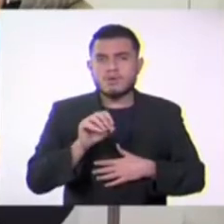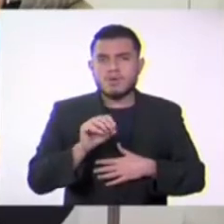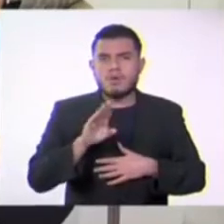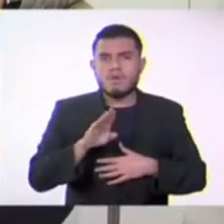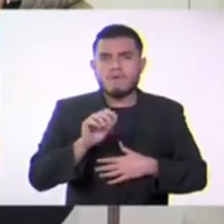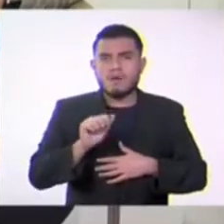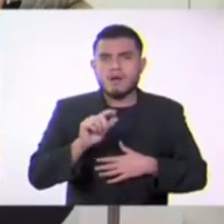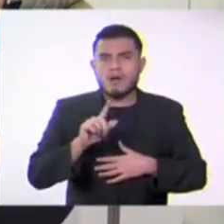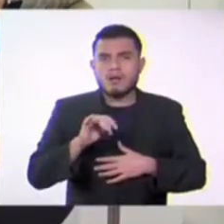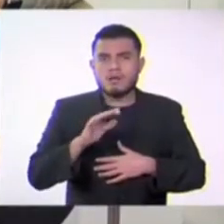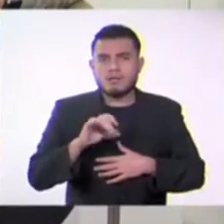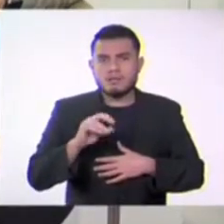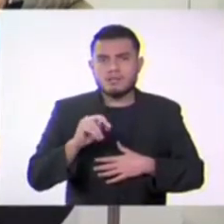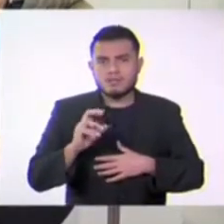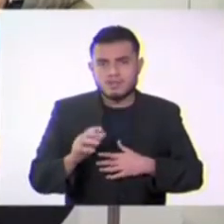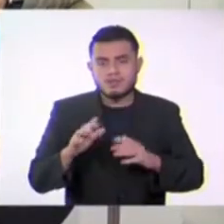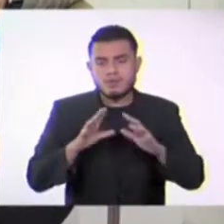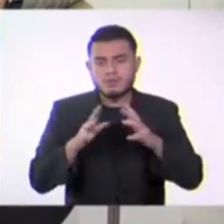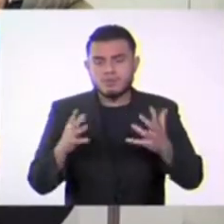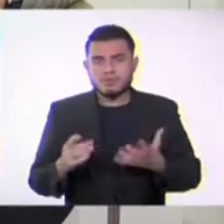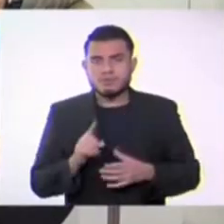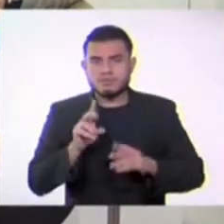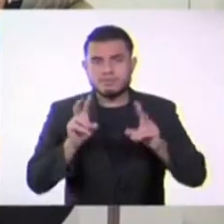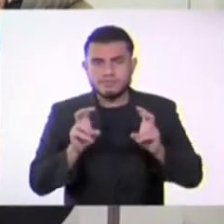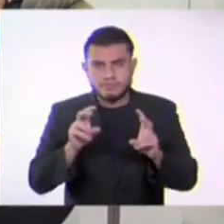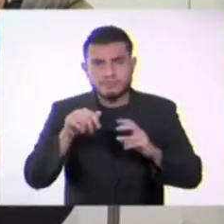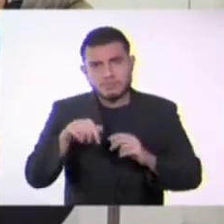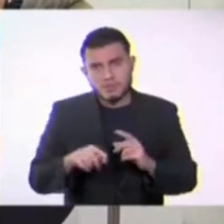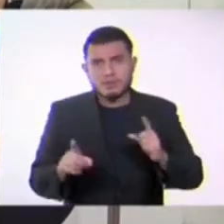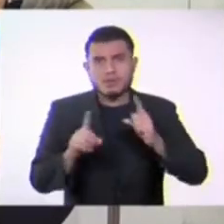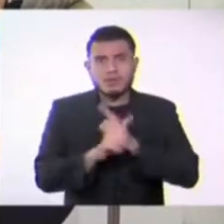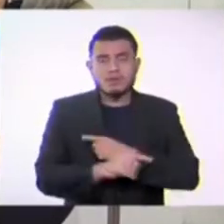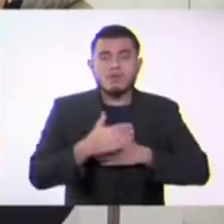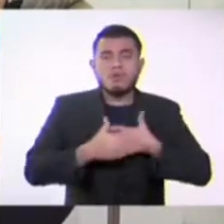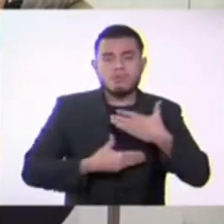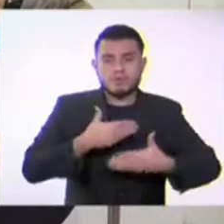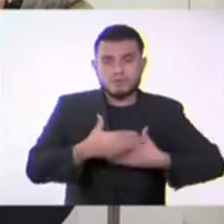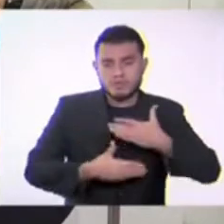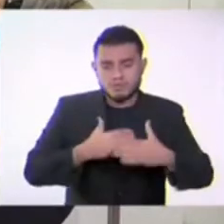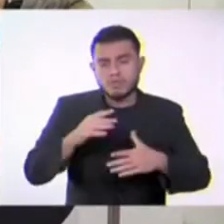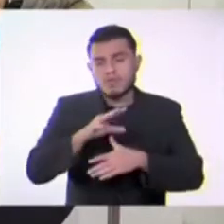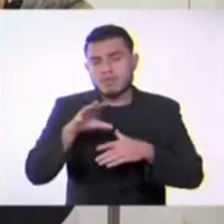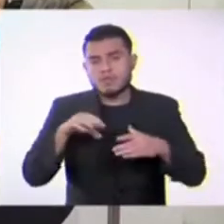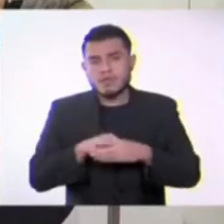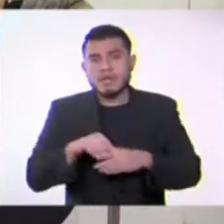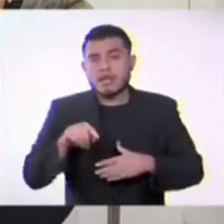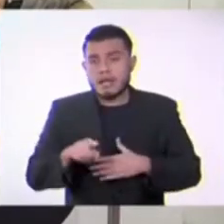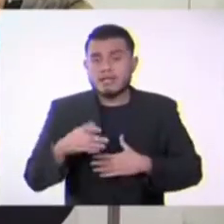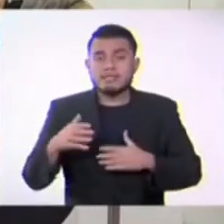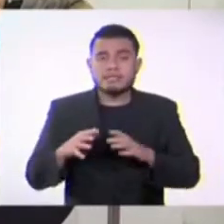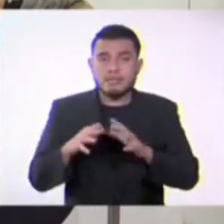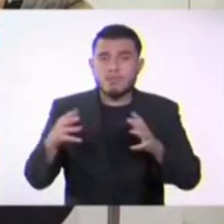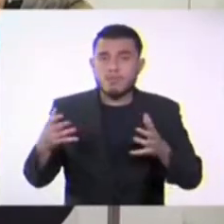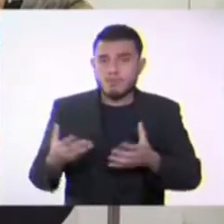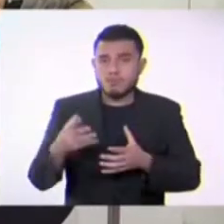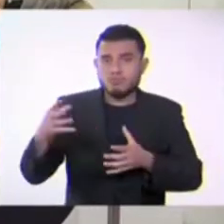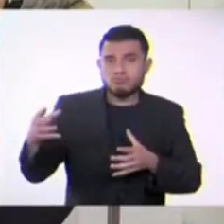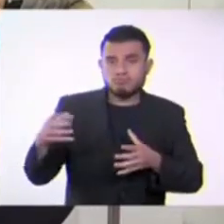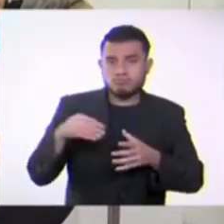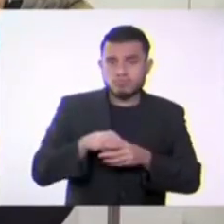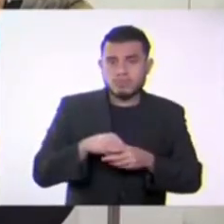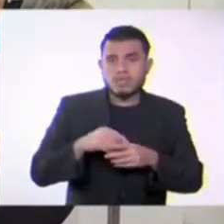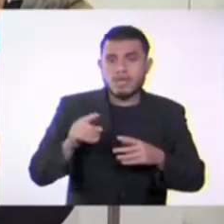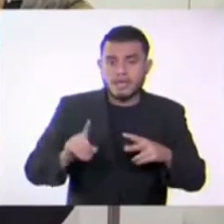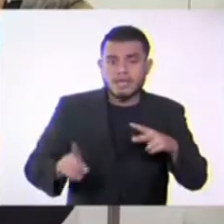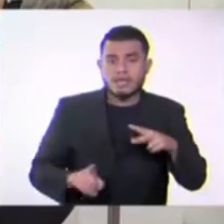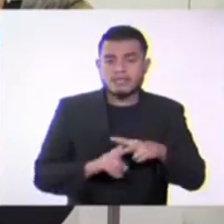el mundo unipolar ahora se convierte en un proceso de integrar a este mundo. Y desde ahí viene la